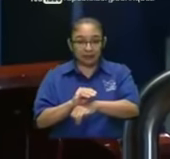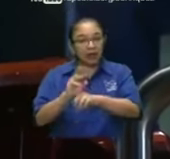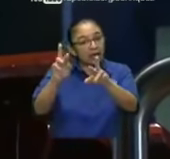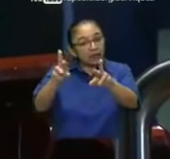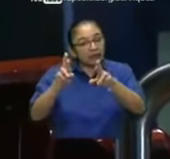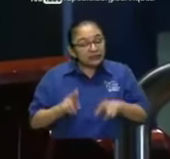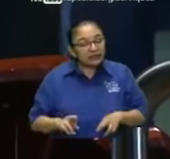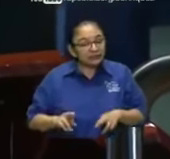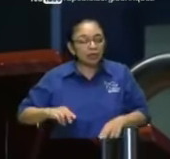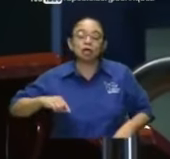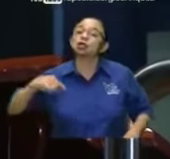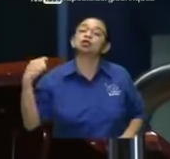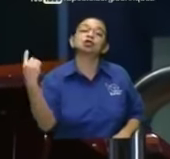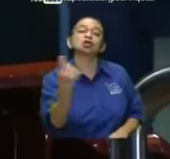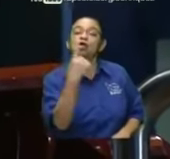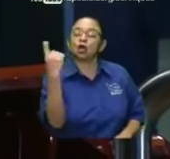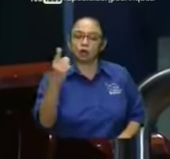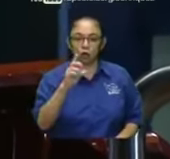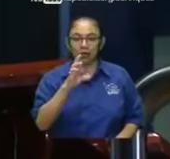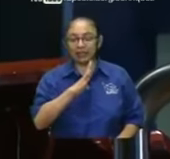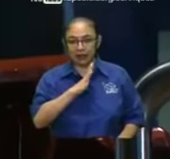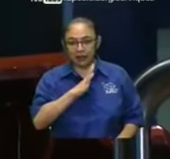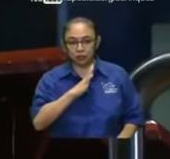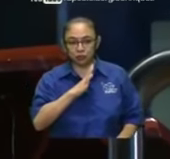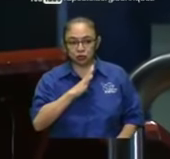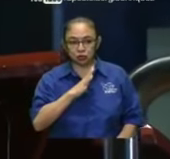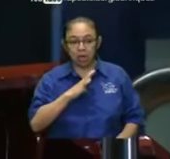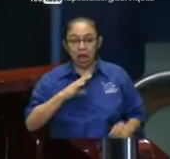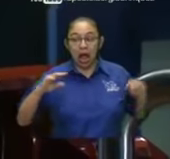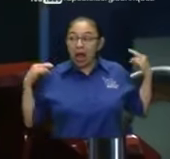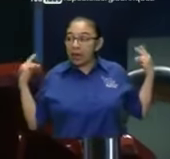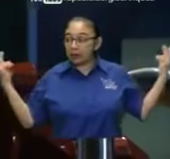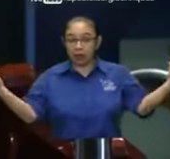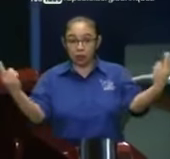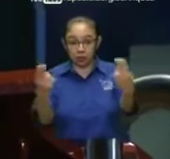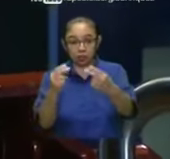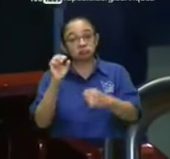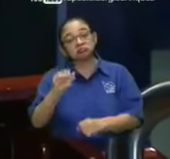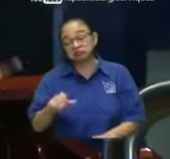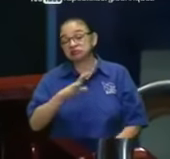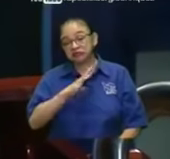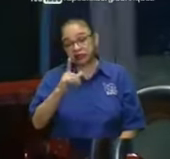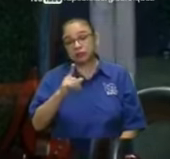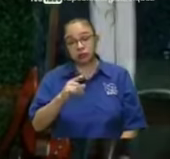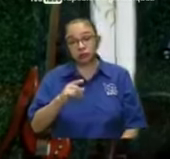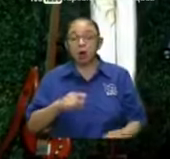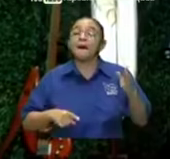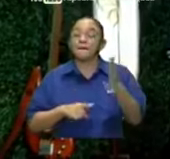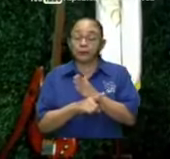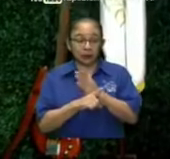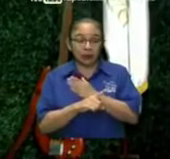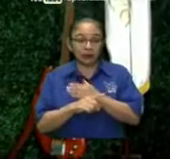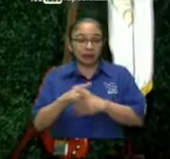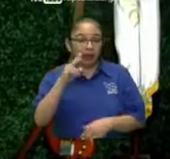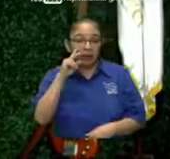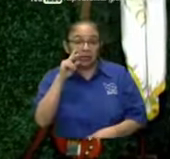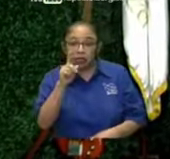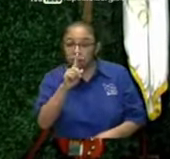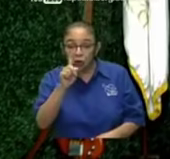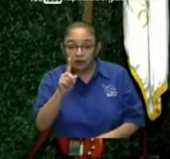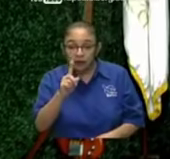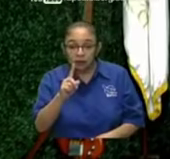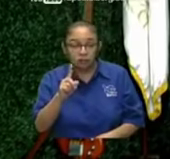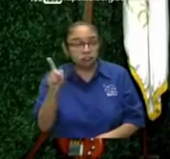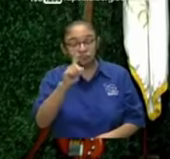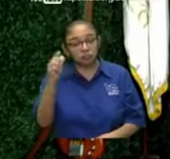interpretar todo lo que tenemos alrededor. Entonces, si tenemos un problema de visión, no interpretamos bien las cosas,